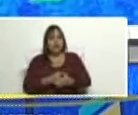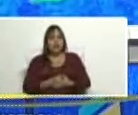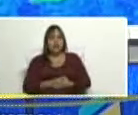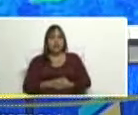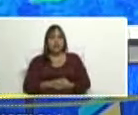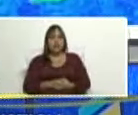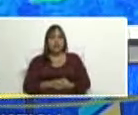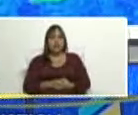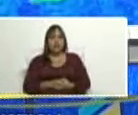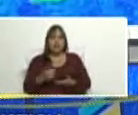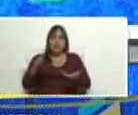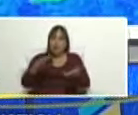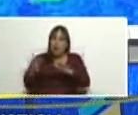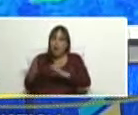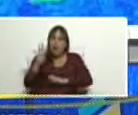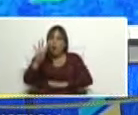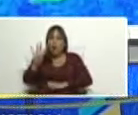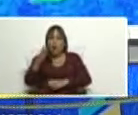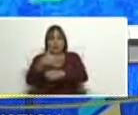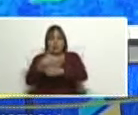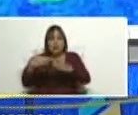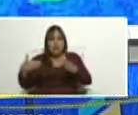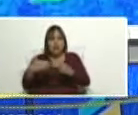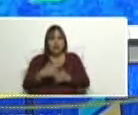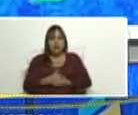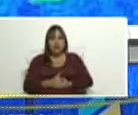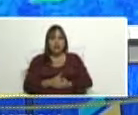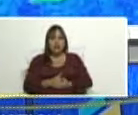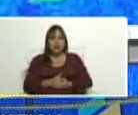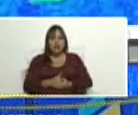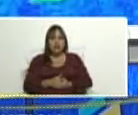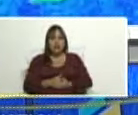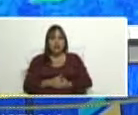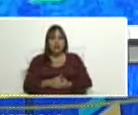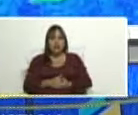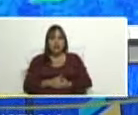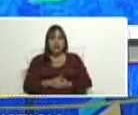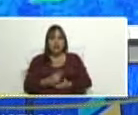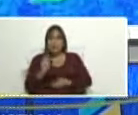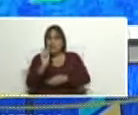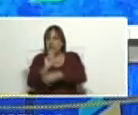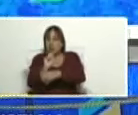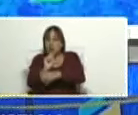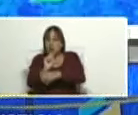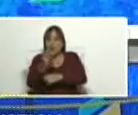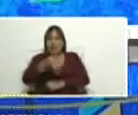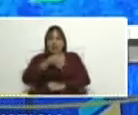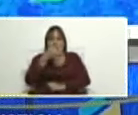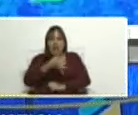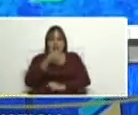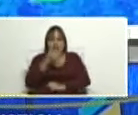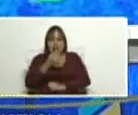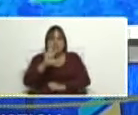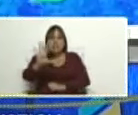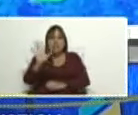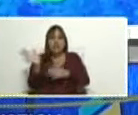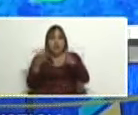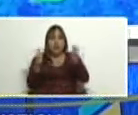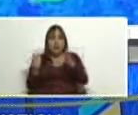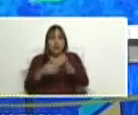Y más o menos a las 4:30 minutos de la tarde de aquel 5 de